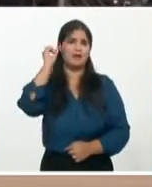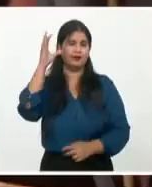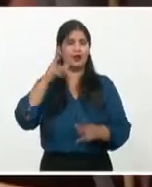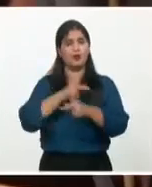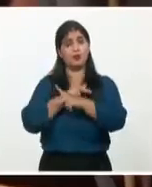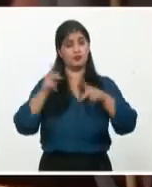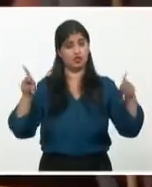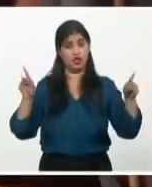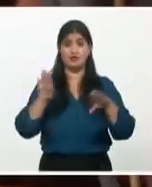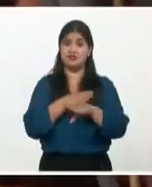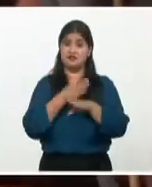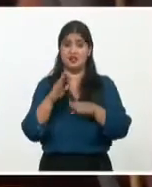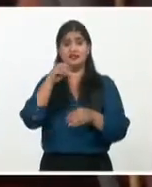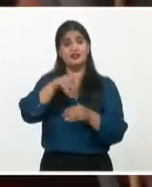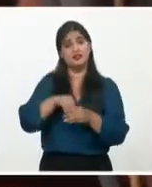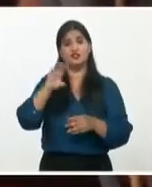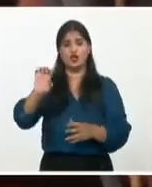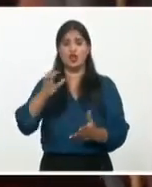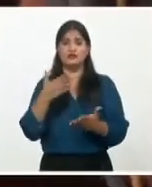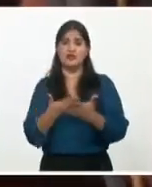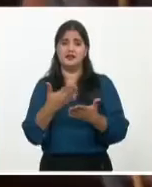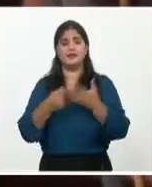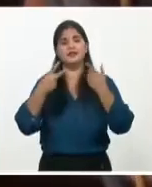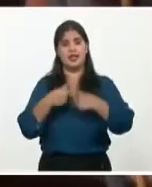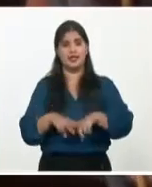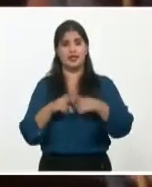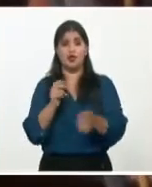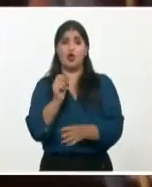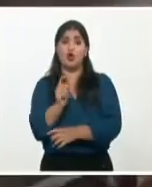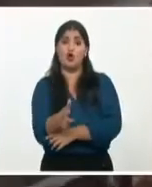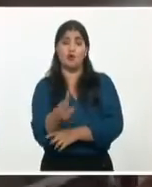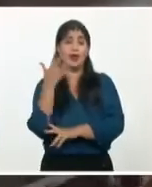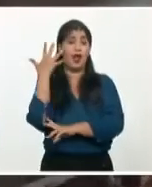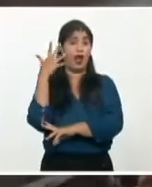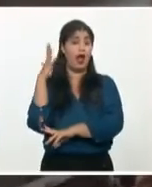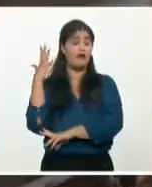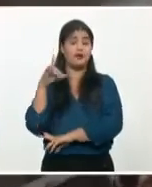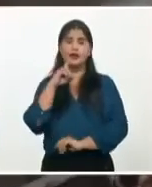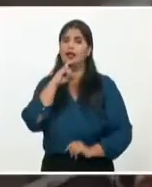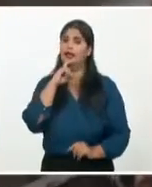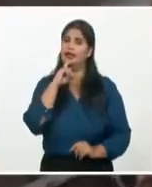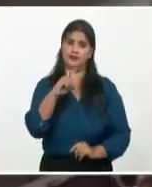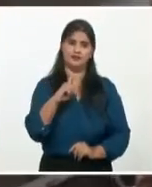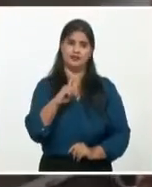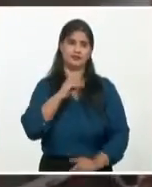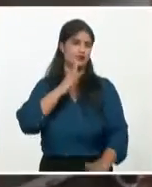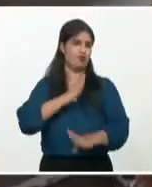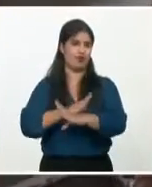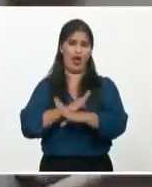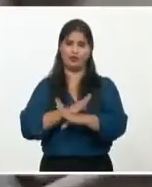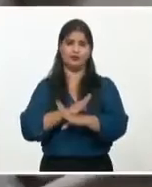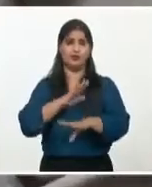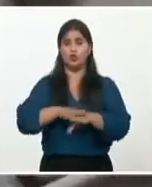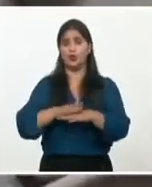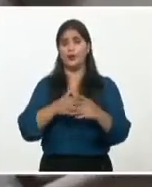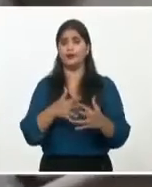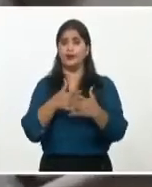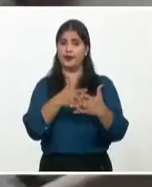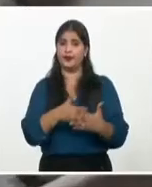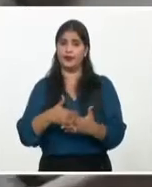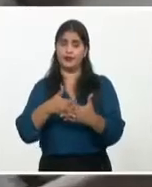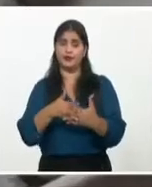técnicos de la empresa durante los mantenimientos, pues la compra de lo necesario en el mercado internacional está vedado a nuestra industria. Los proveedores que no